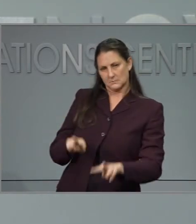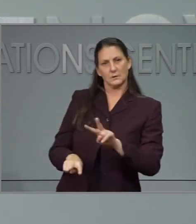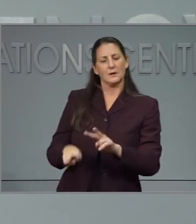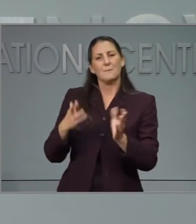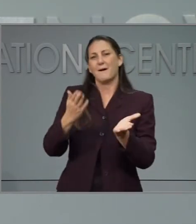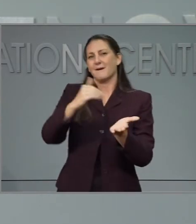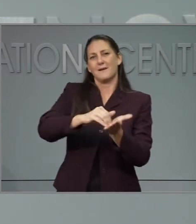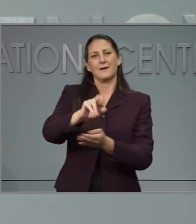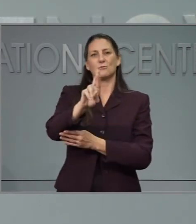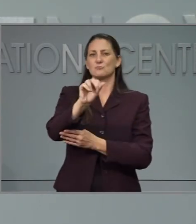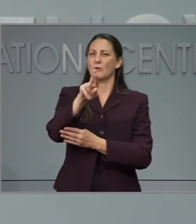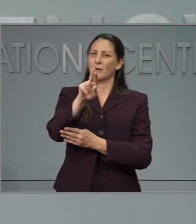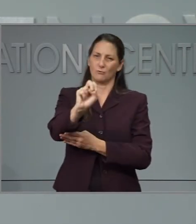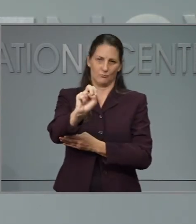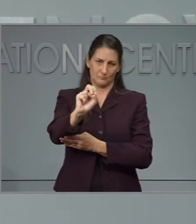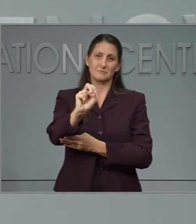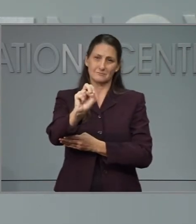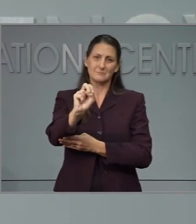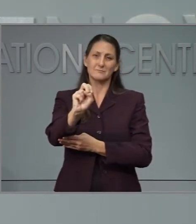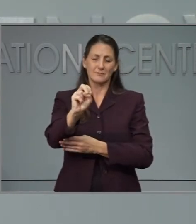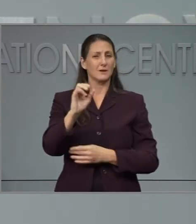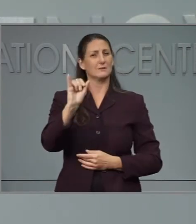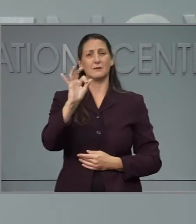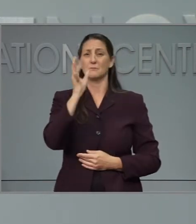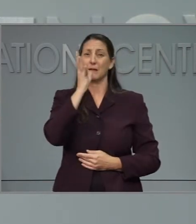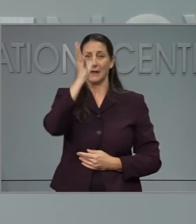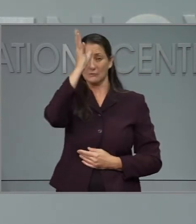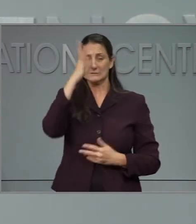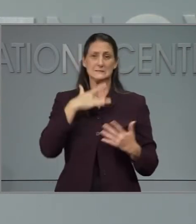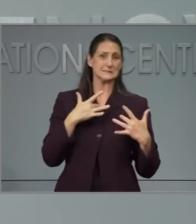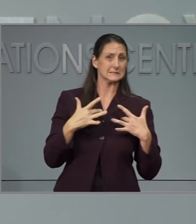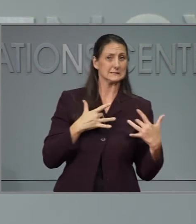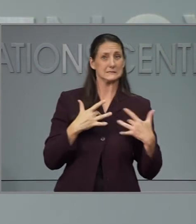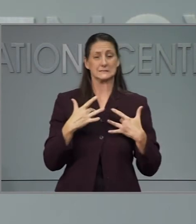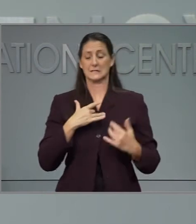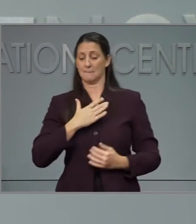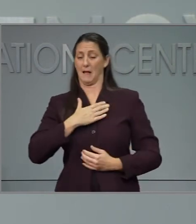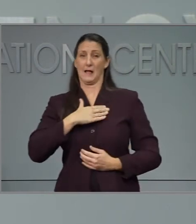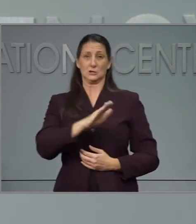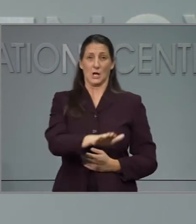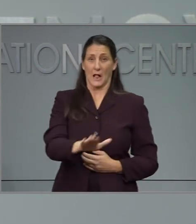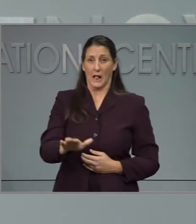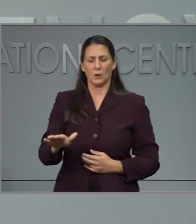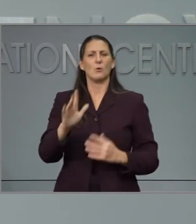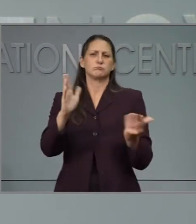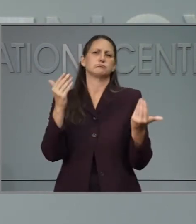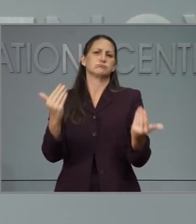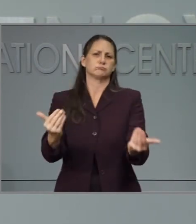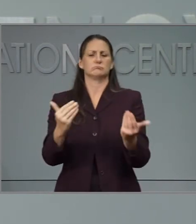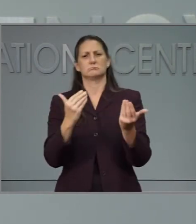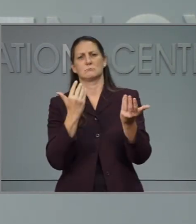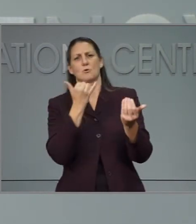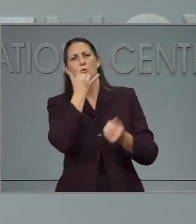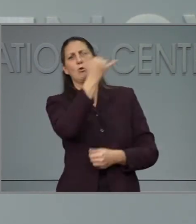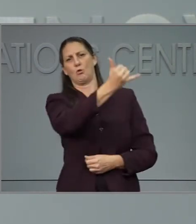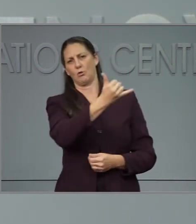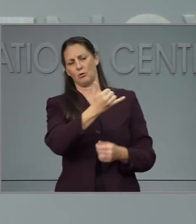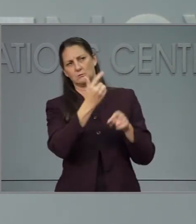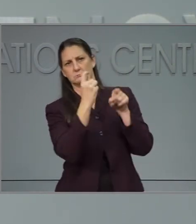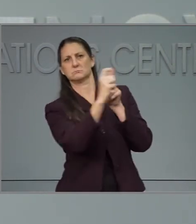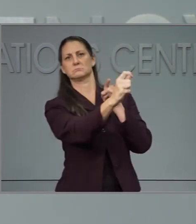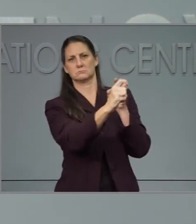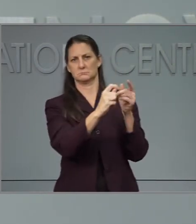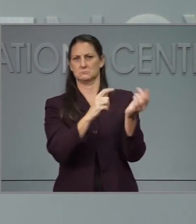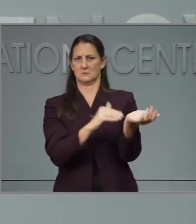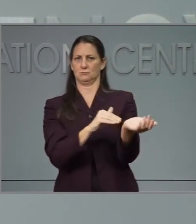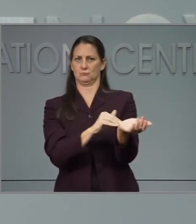los pediatras y con los doctores. Por favor, comuníquense con su pediatra si el niño